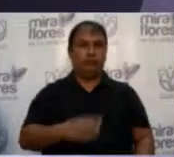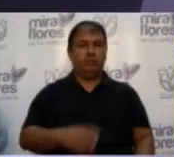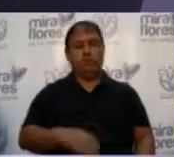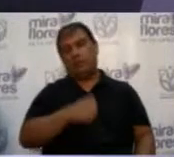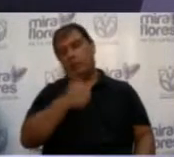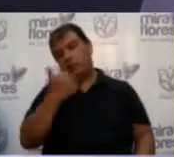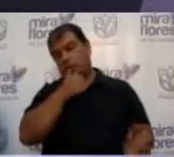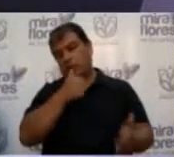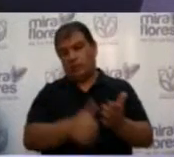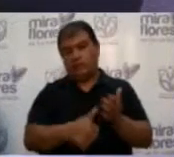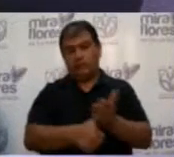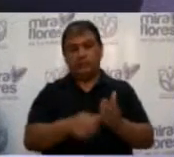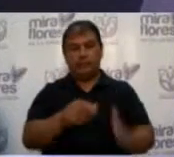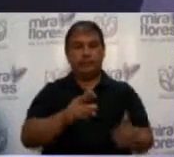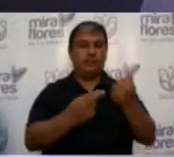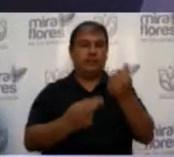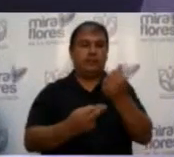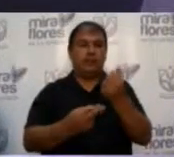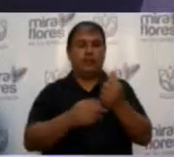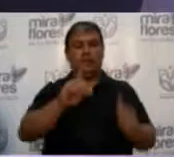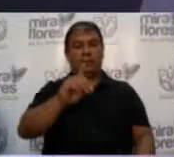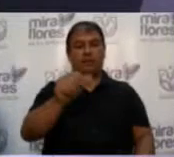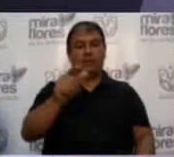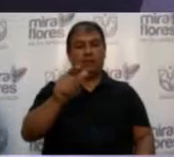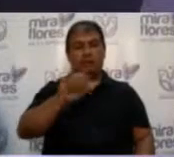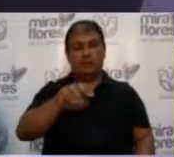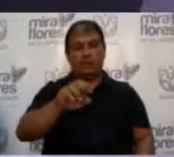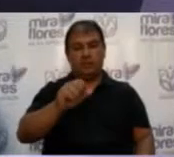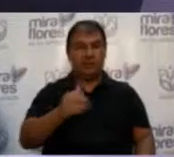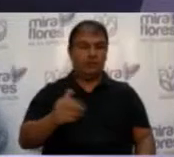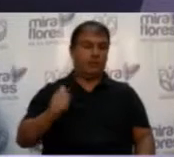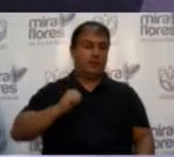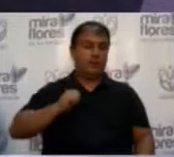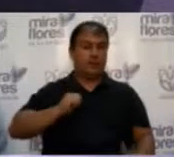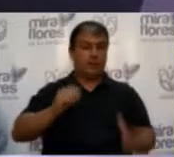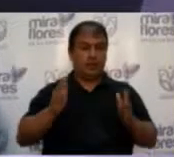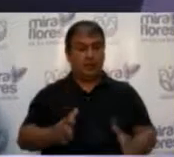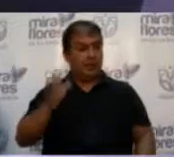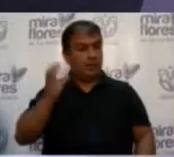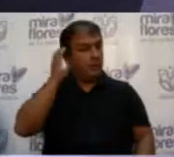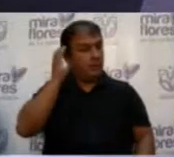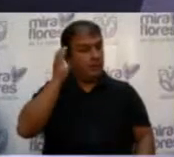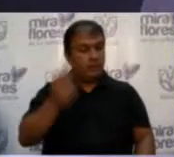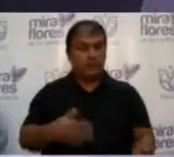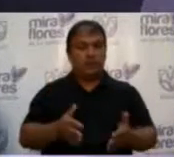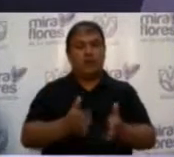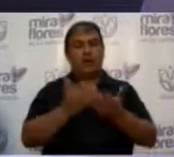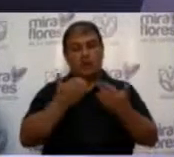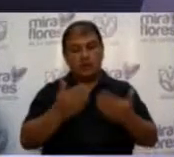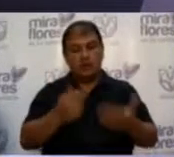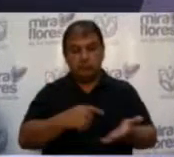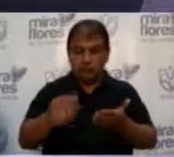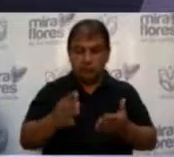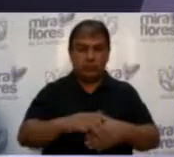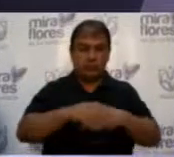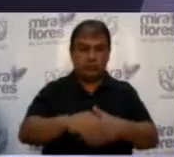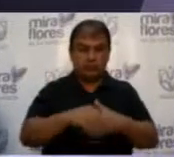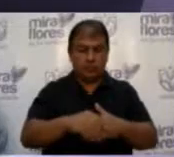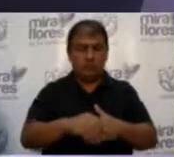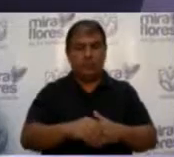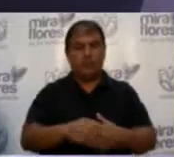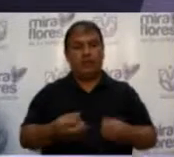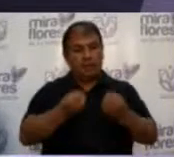otra de ellas es de la regidora Daniela Lozano Vítor. Señor Jorge Muñoz Güell, alcalde de Miraflores, tengo el agrado de dirigirme a usted para